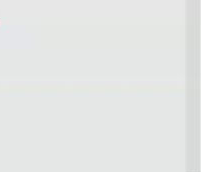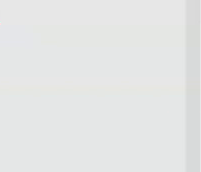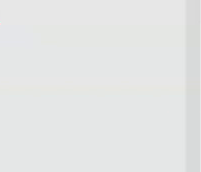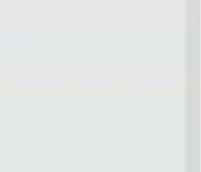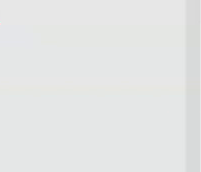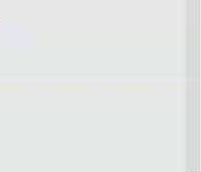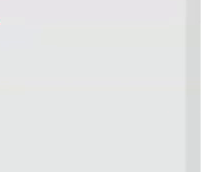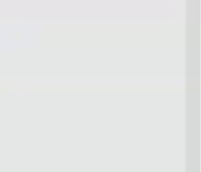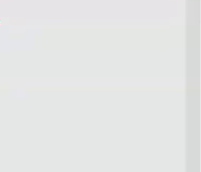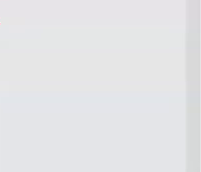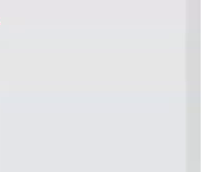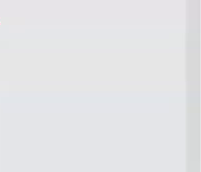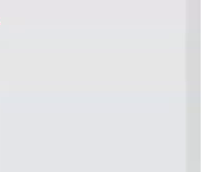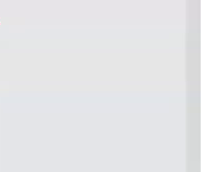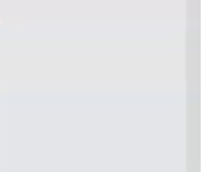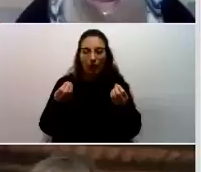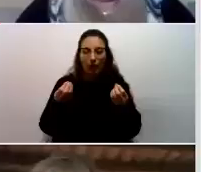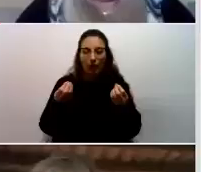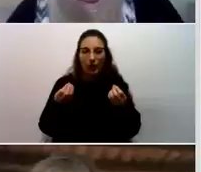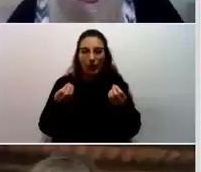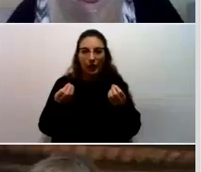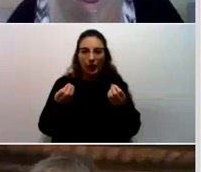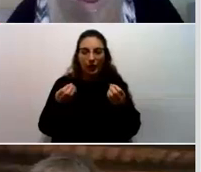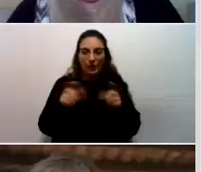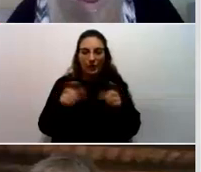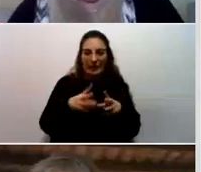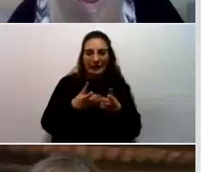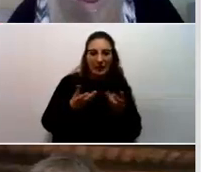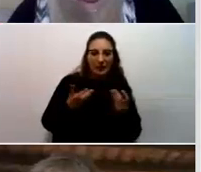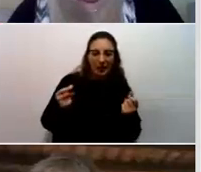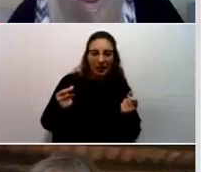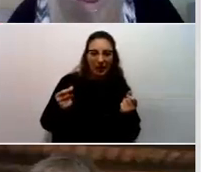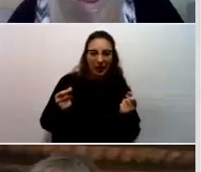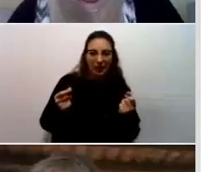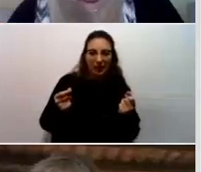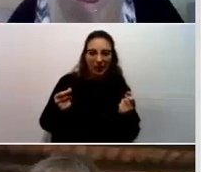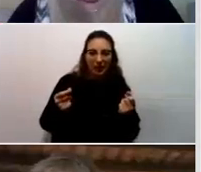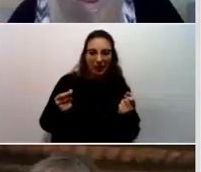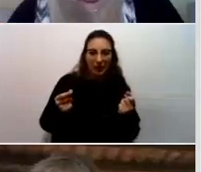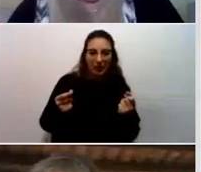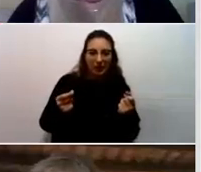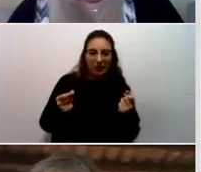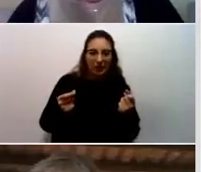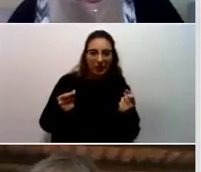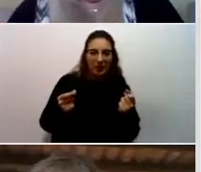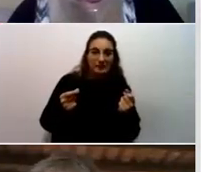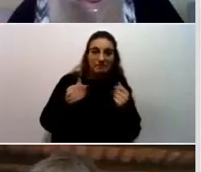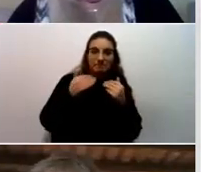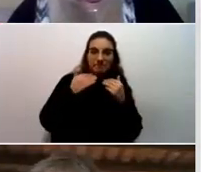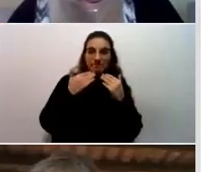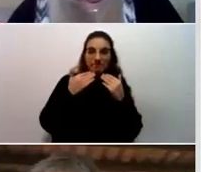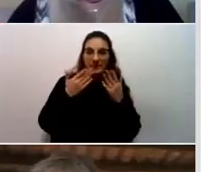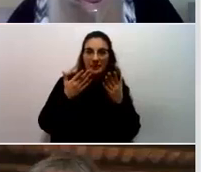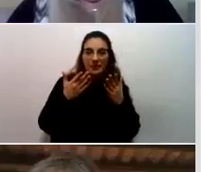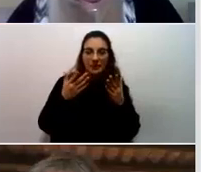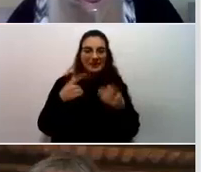empezó A ir Lo estoy terminando Pero No sé Qué les pasa Pero no Voy a ver